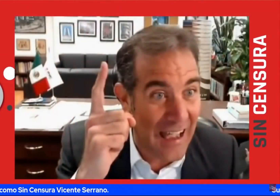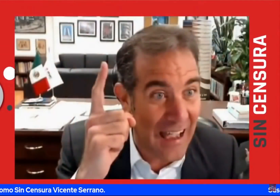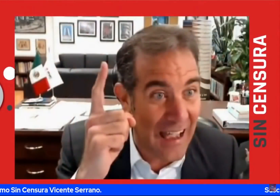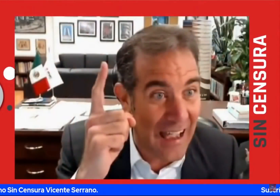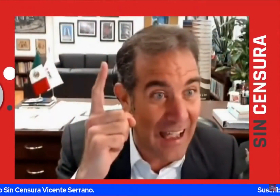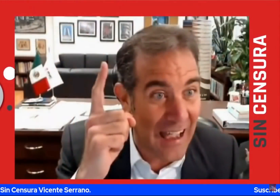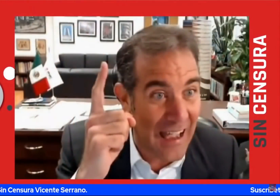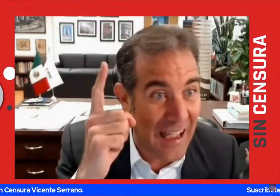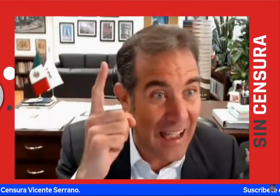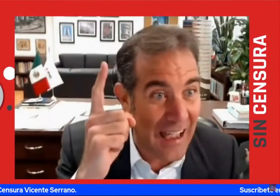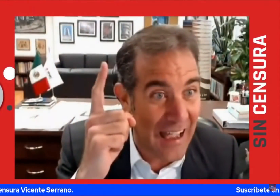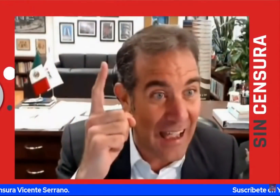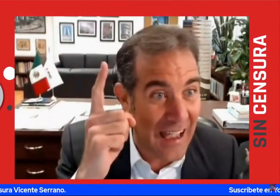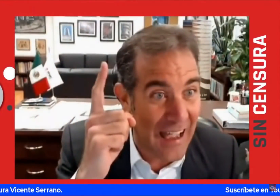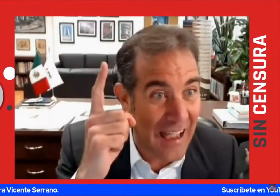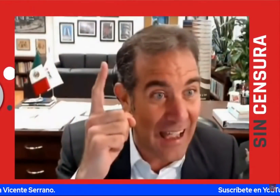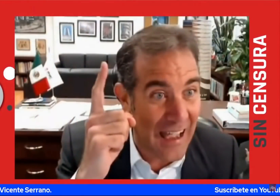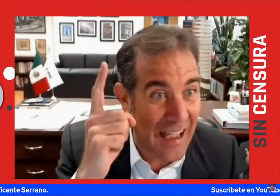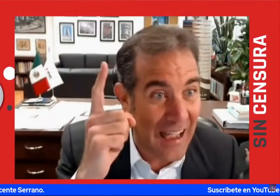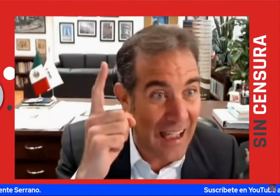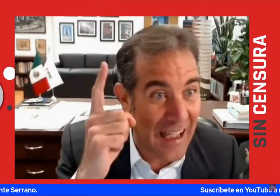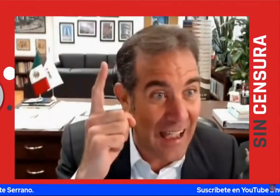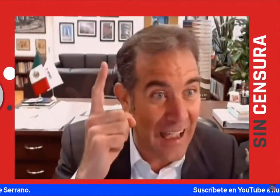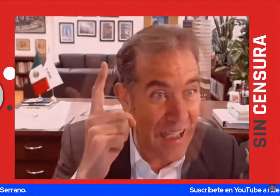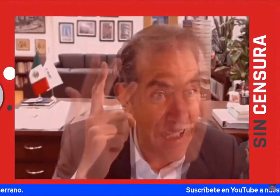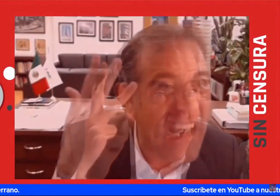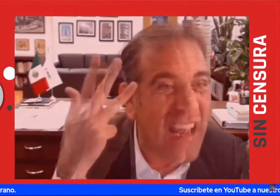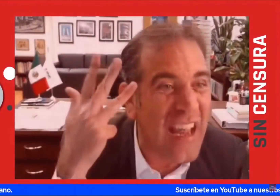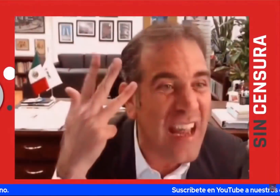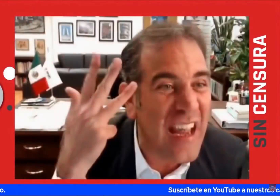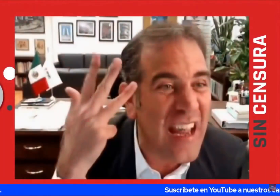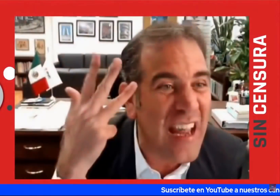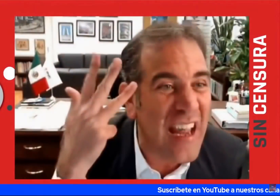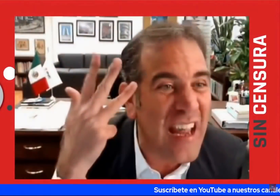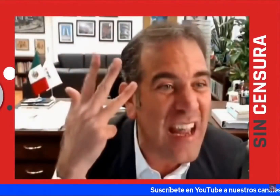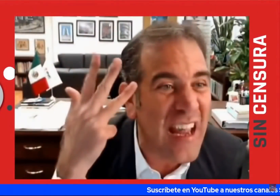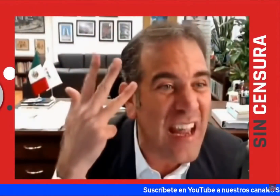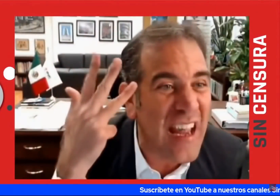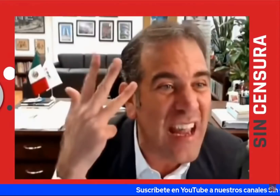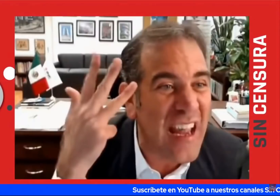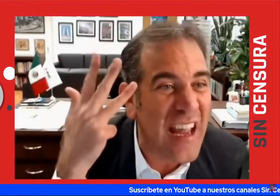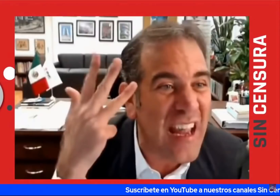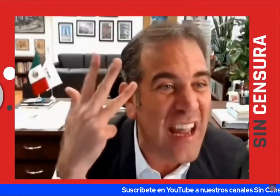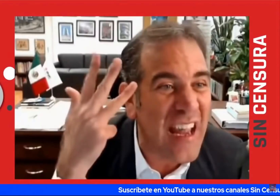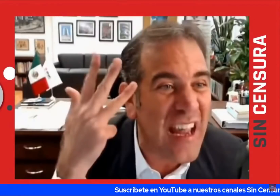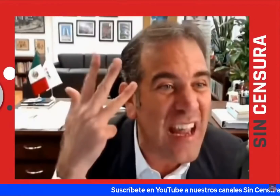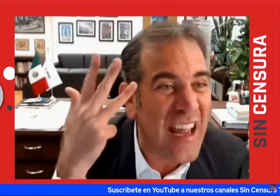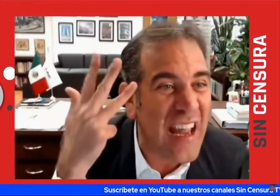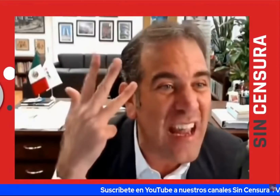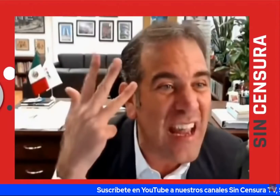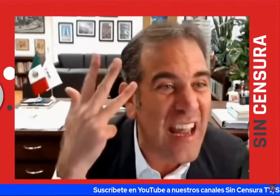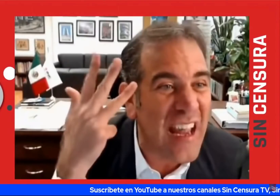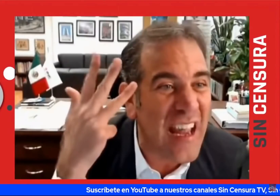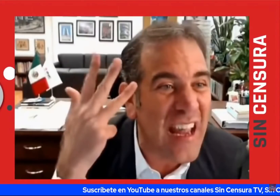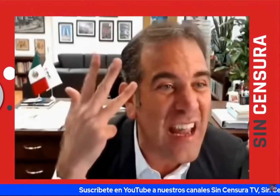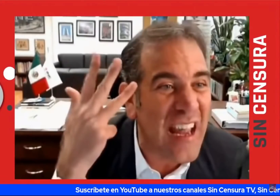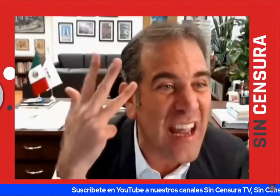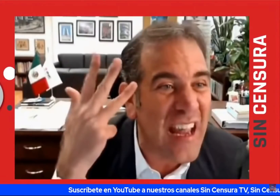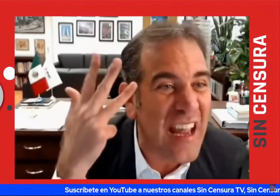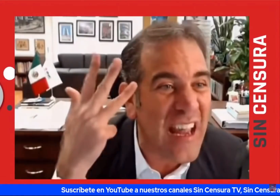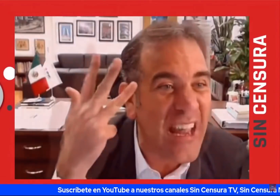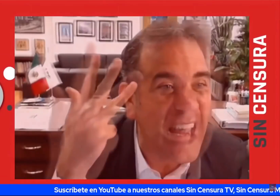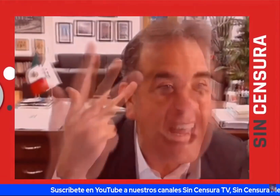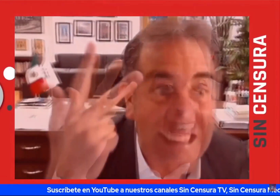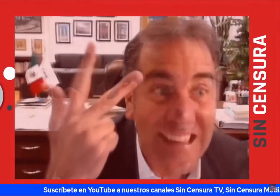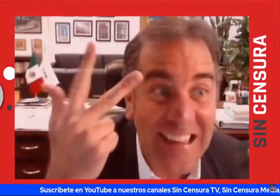se está aferrando a justificaciones que terminan por ser burdas. Es